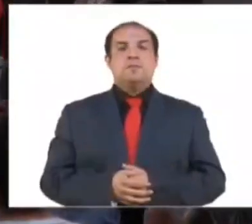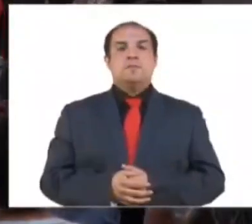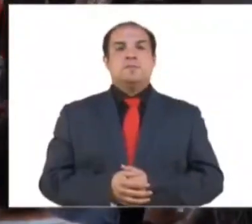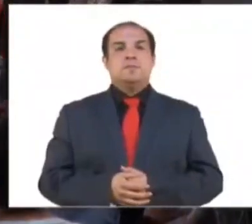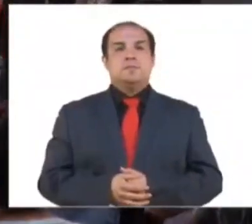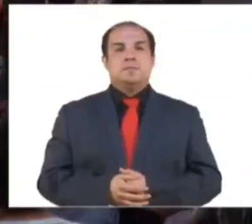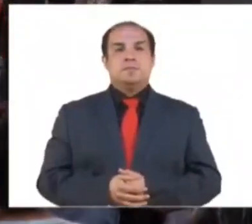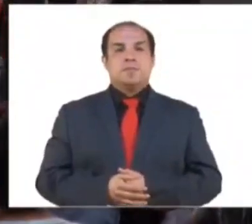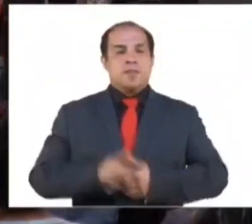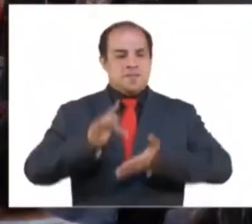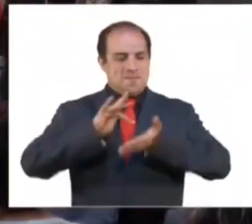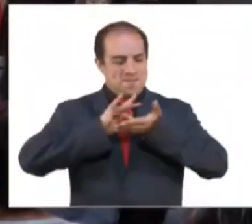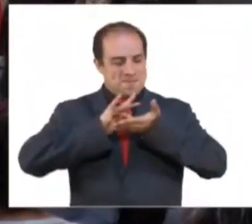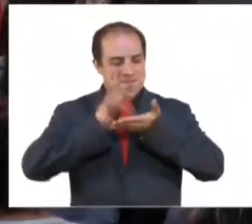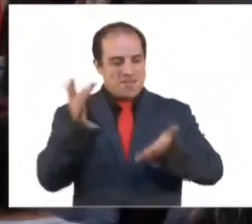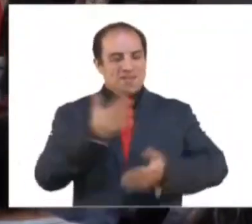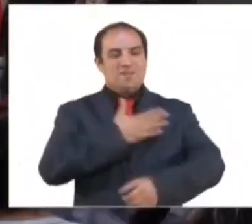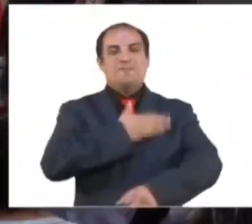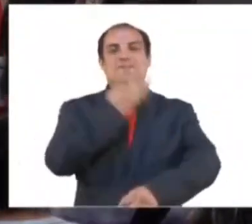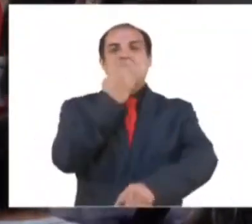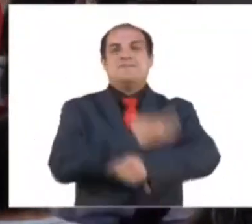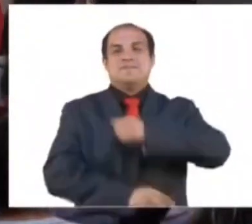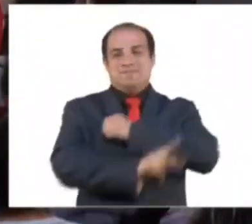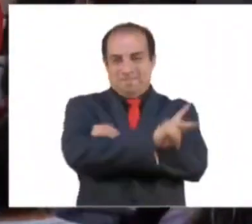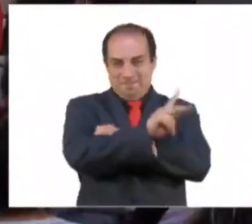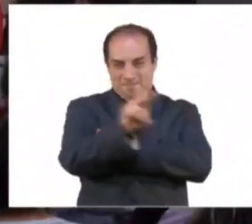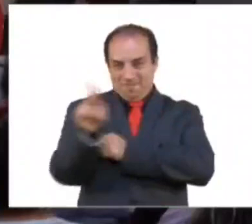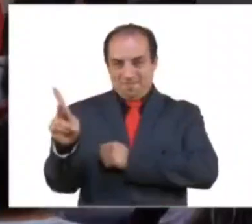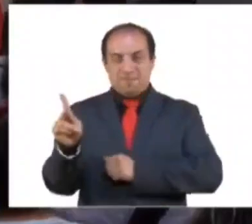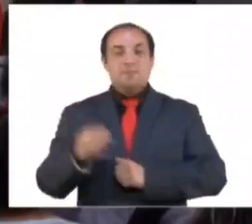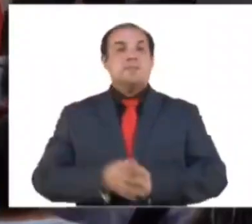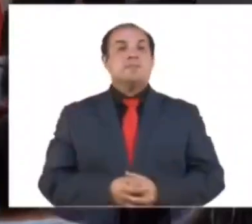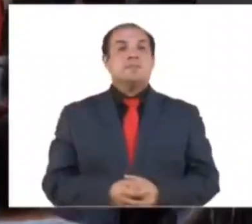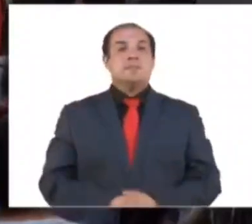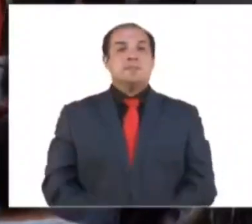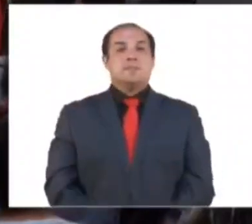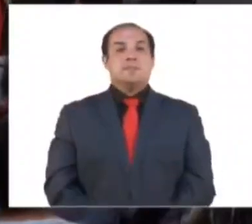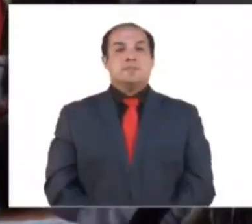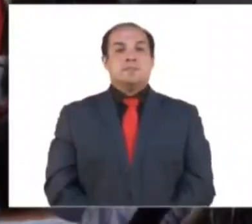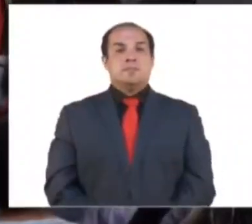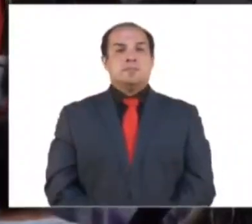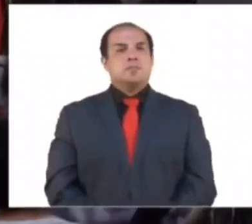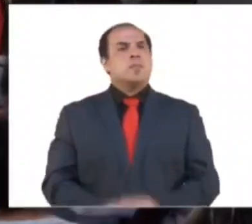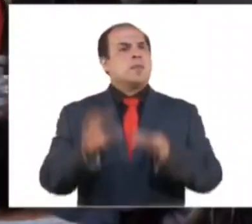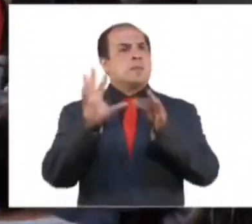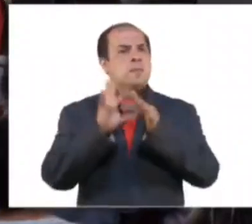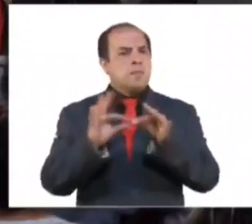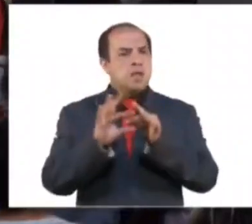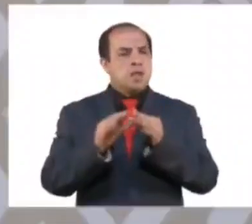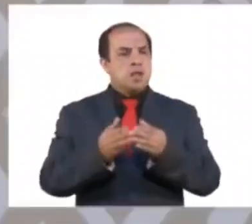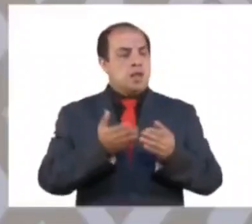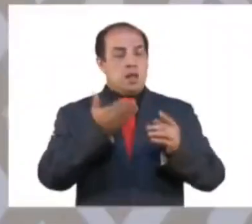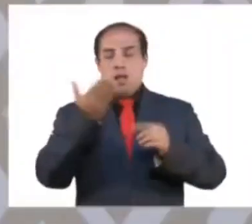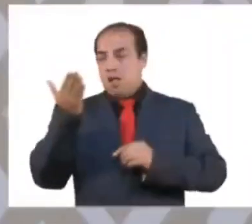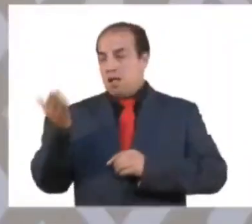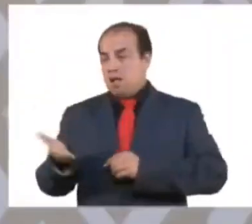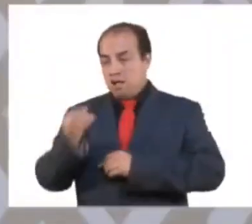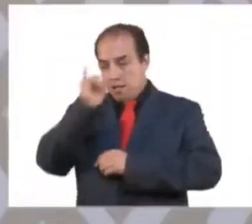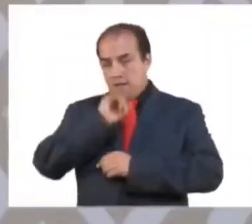Muchísimas gracias. Muy buenas tardes a todas y todos ustedes. Quiero comentarles que la jefa de